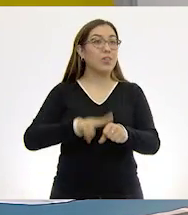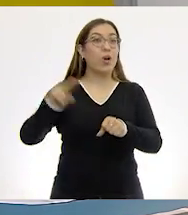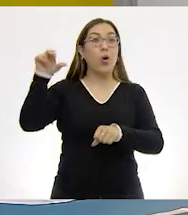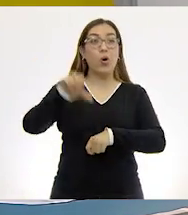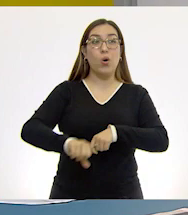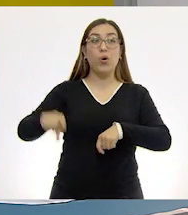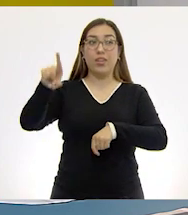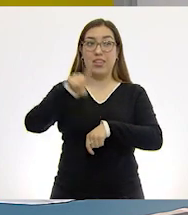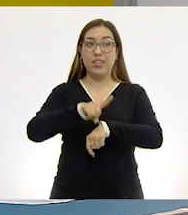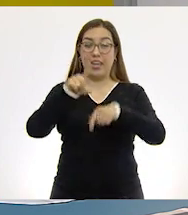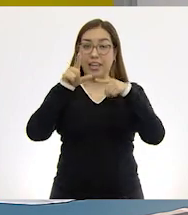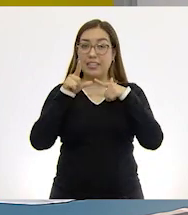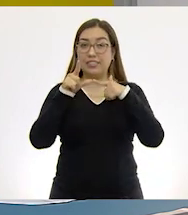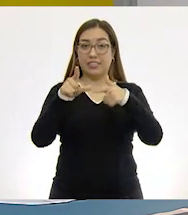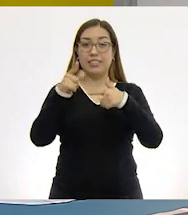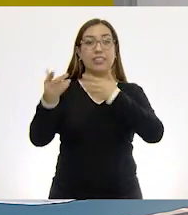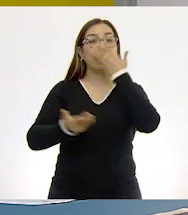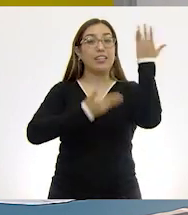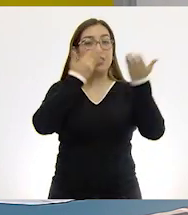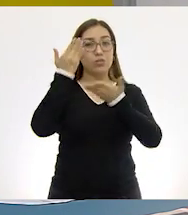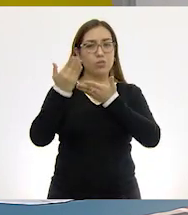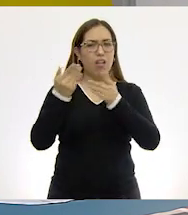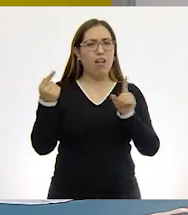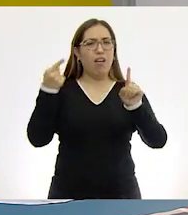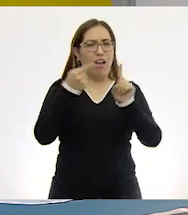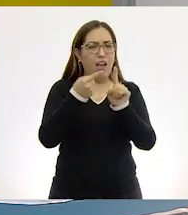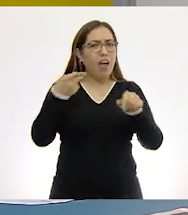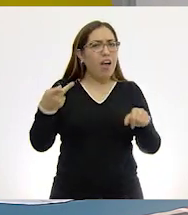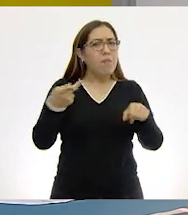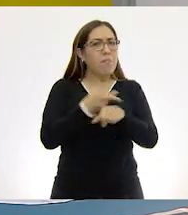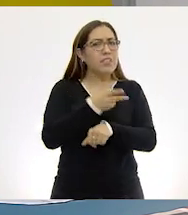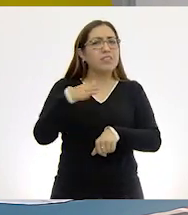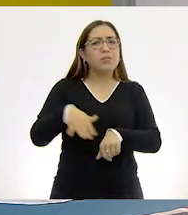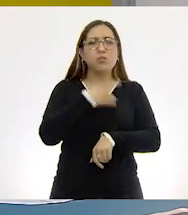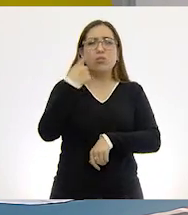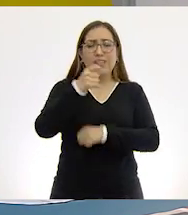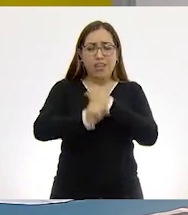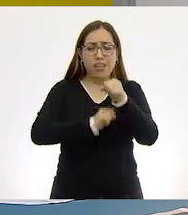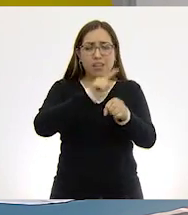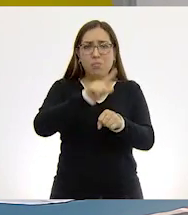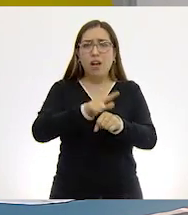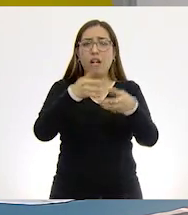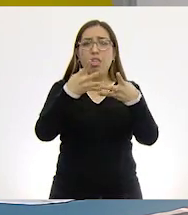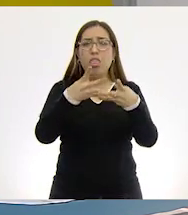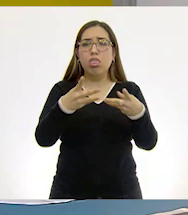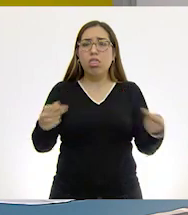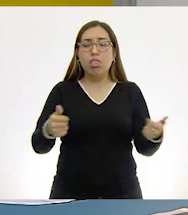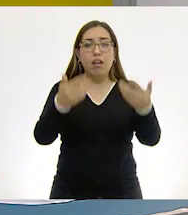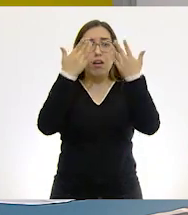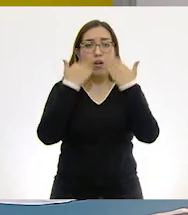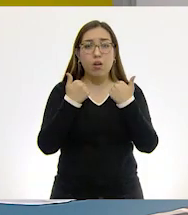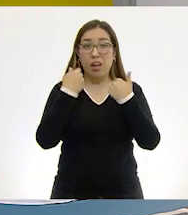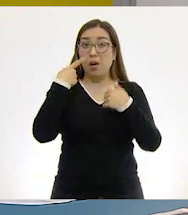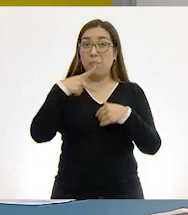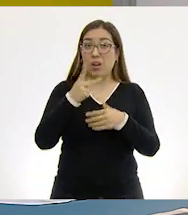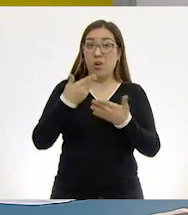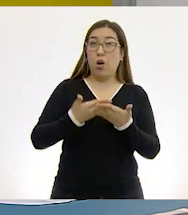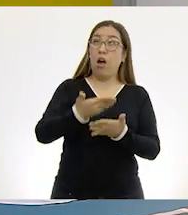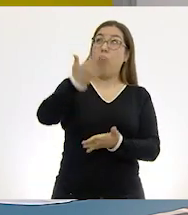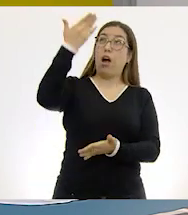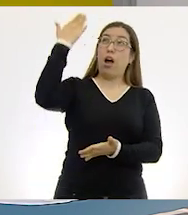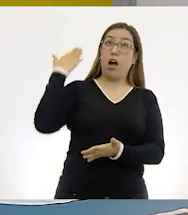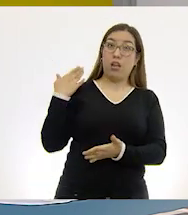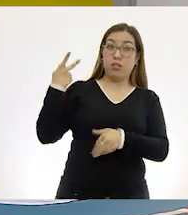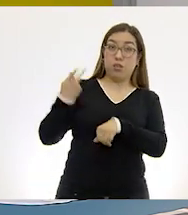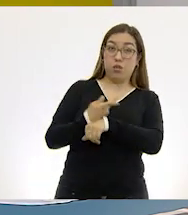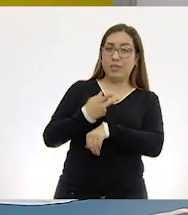de hoy vamos a continuar estudiando algunas causas y consecuencias de la extinción de los seres vivos. Pero no vamos a hablar del pasado, sino de lo